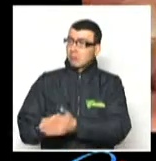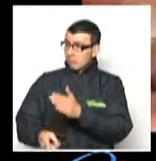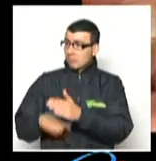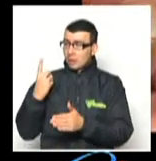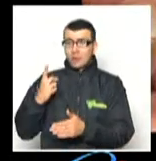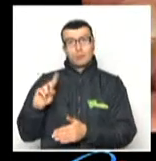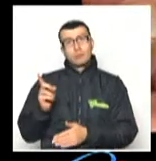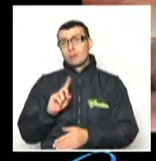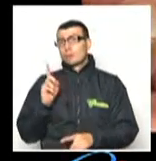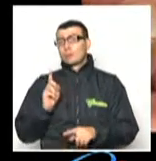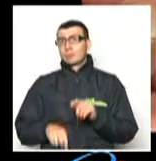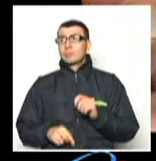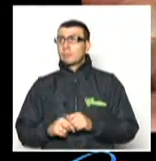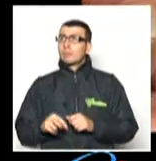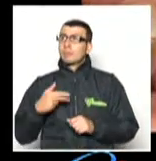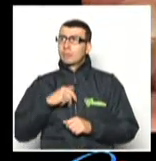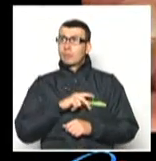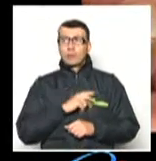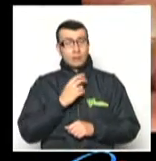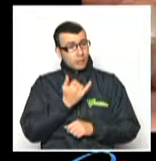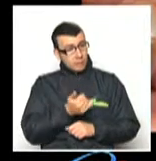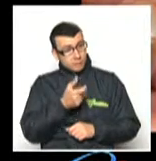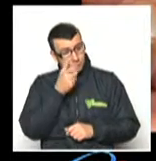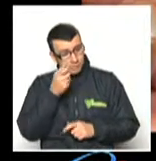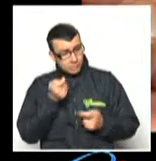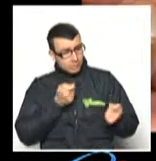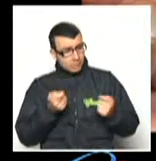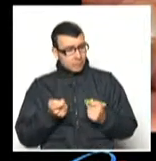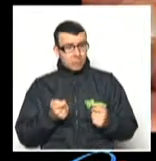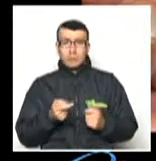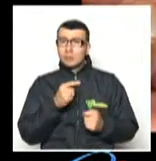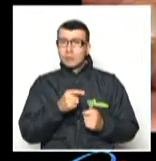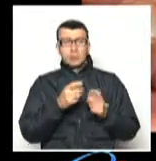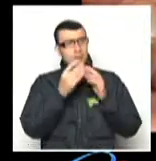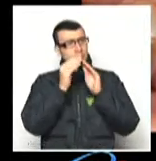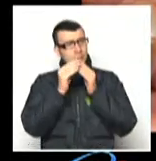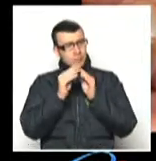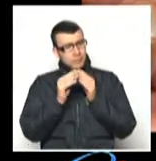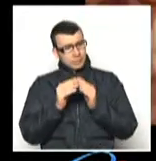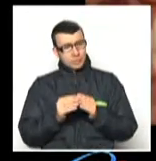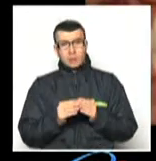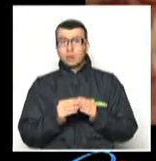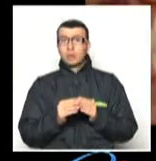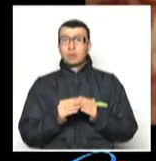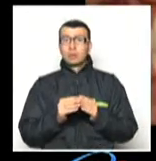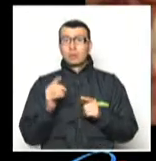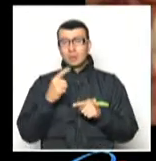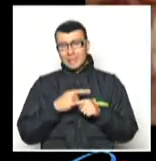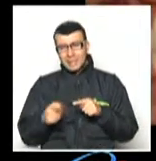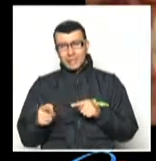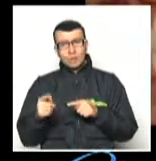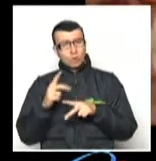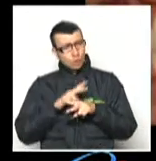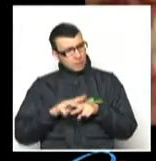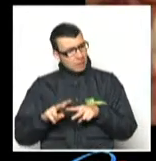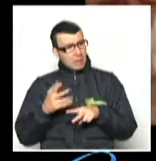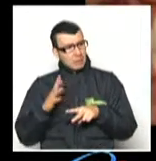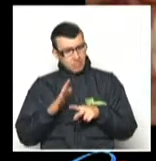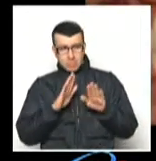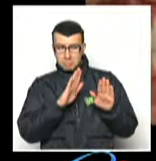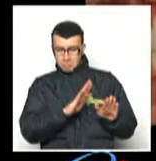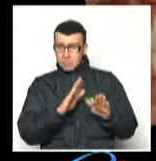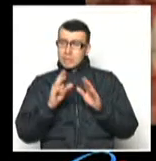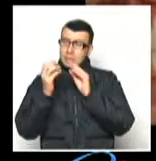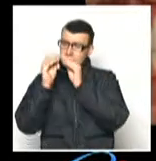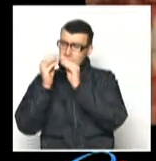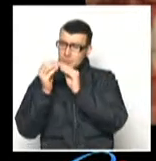No, el paciente le empezamos sus dientes, se lo empezamos a crear en un proceso entre 1, 2 o 3 semanas. Luego, en el momento en que